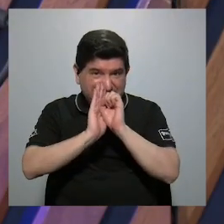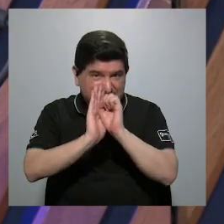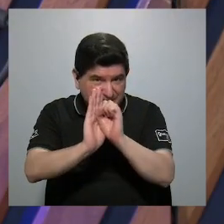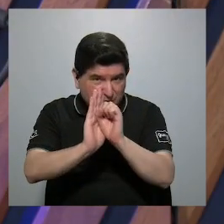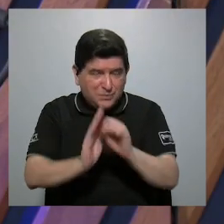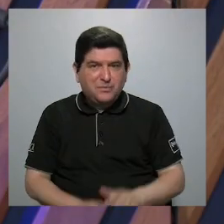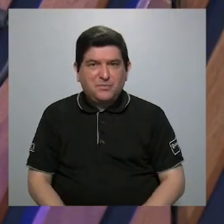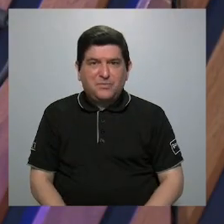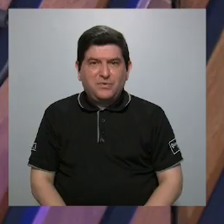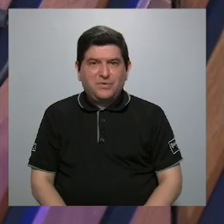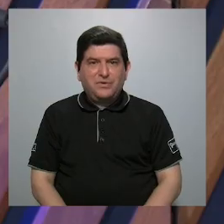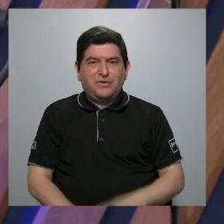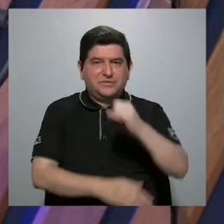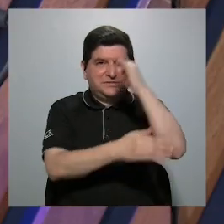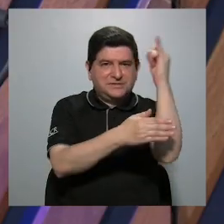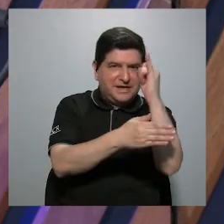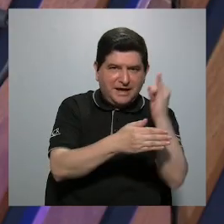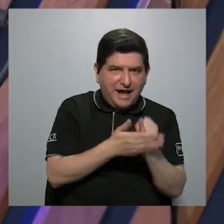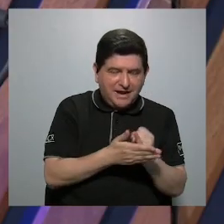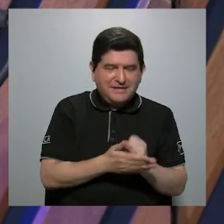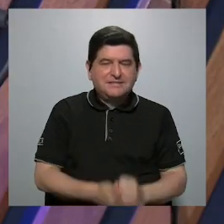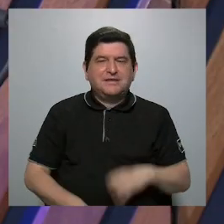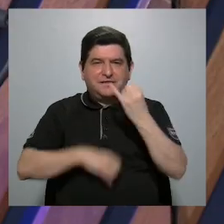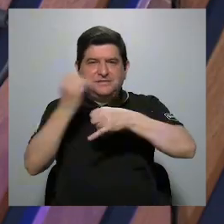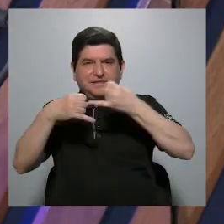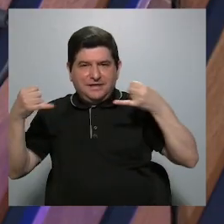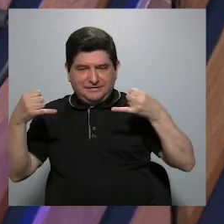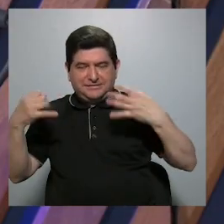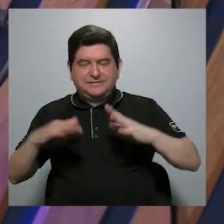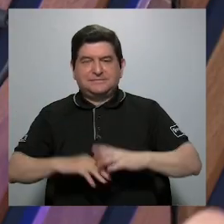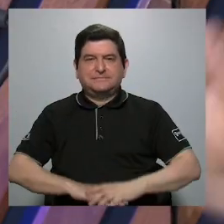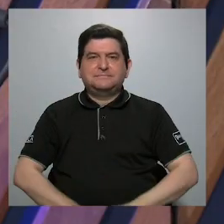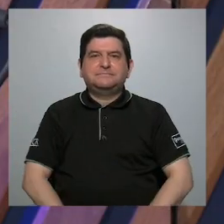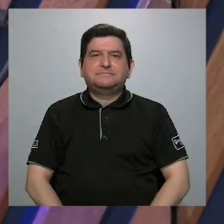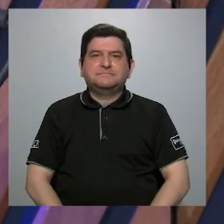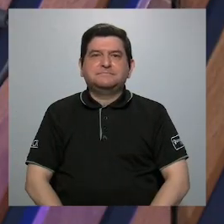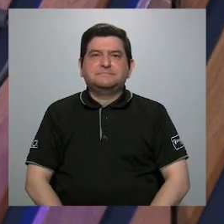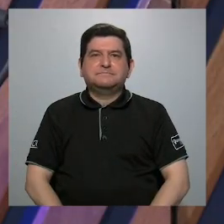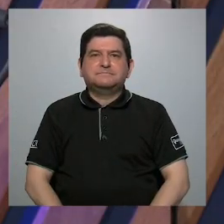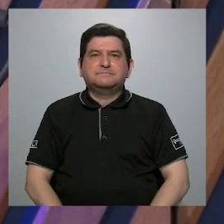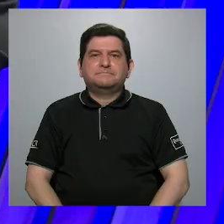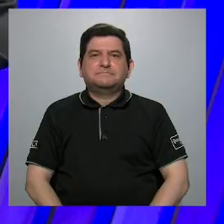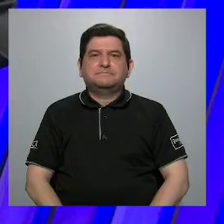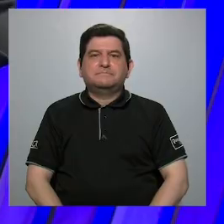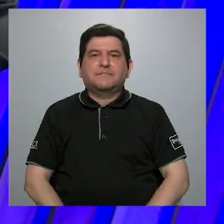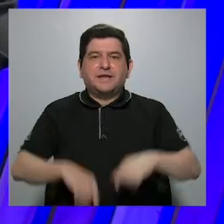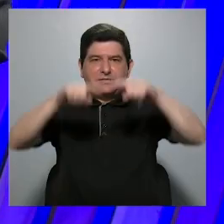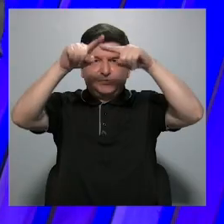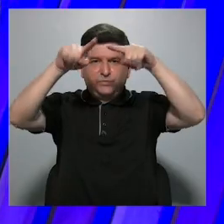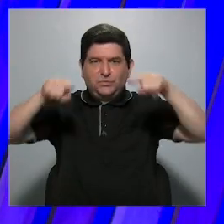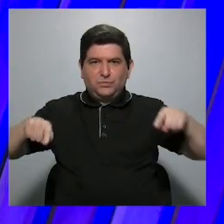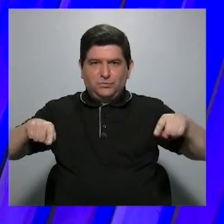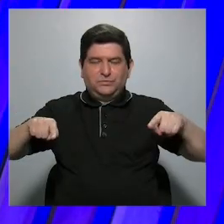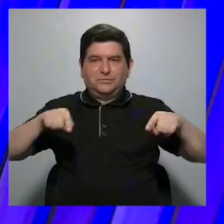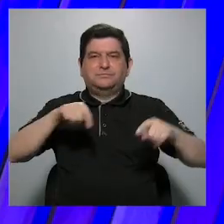símbolos de las artes y las letras. Un